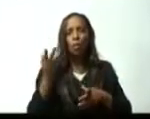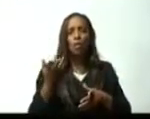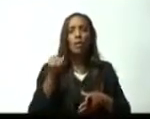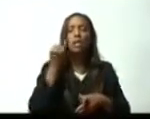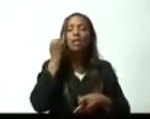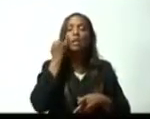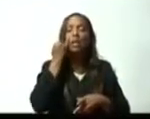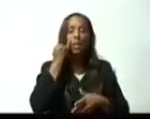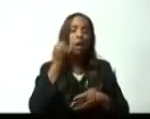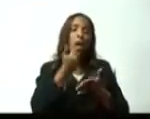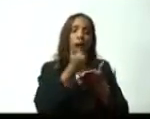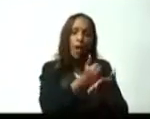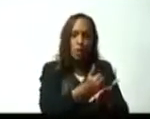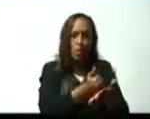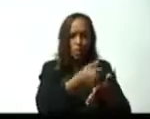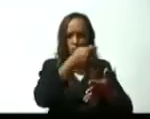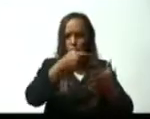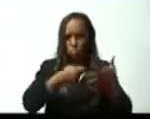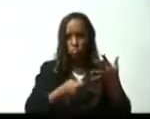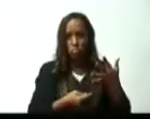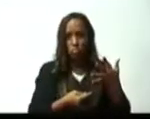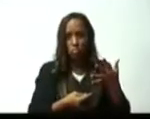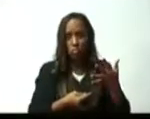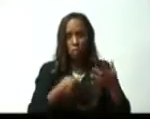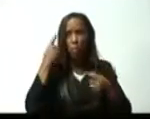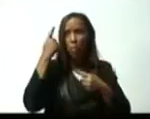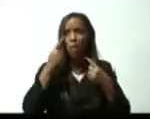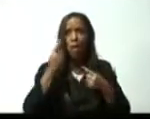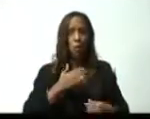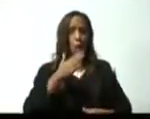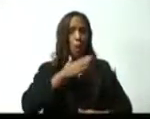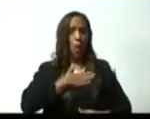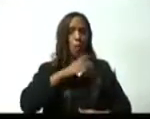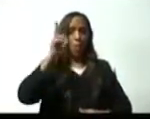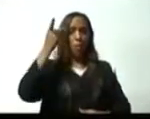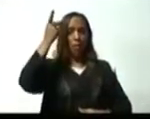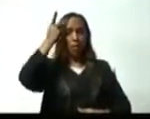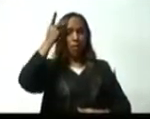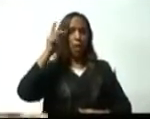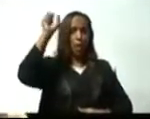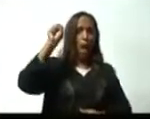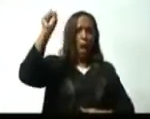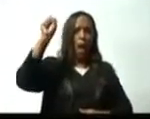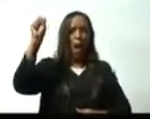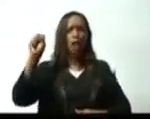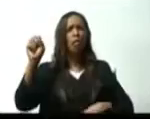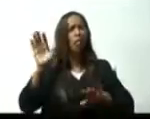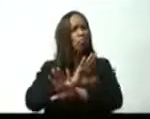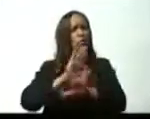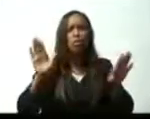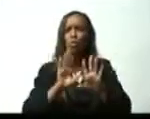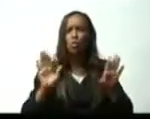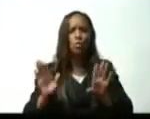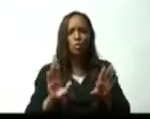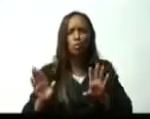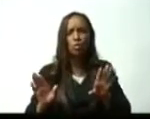esas provincias. Olvidémonos de colores partidarios y politiqueando con las